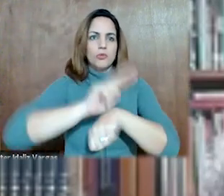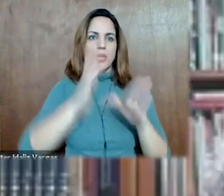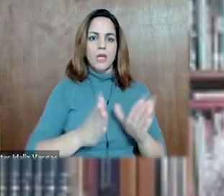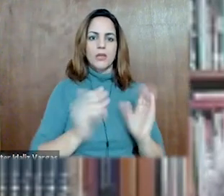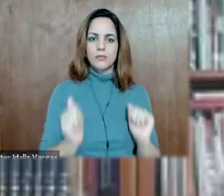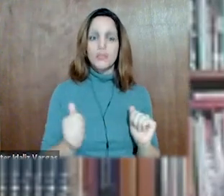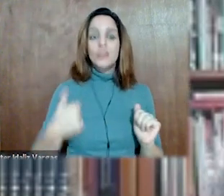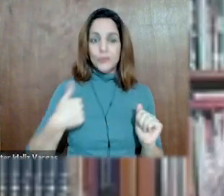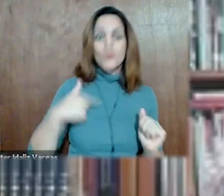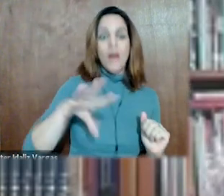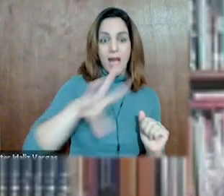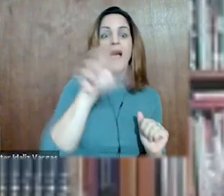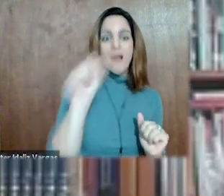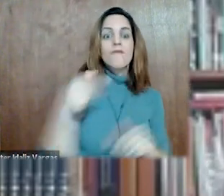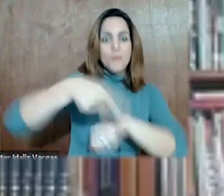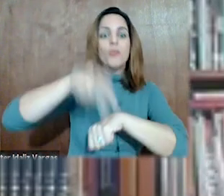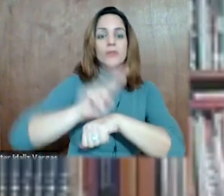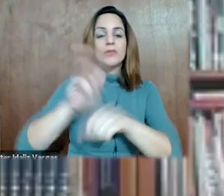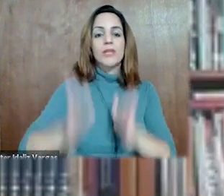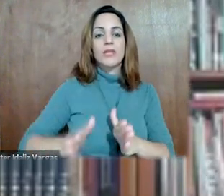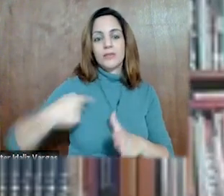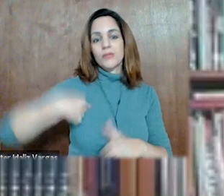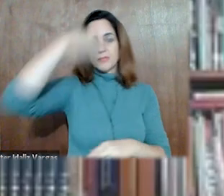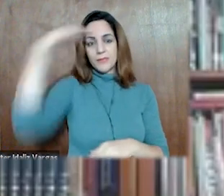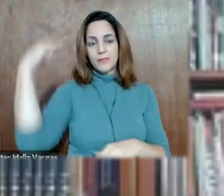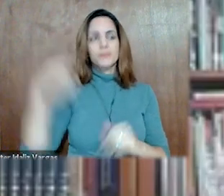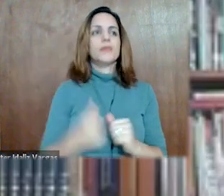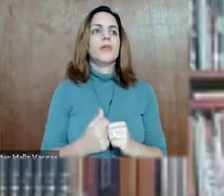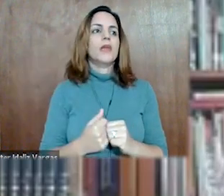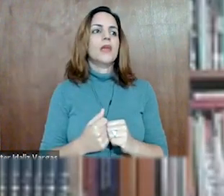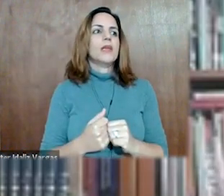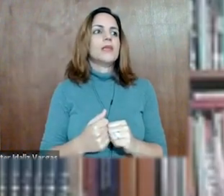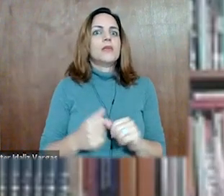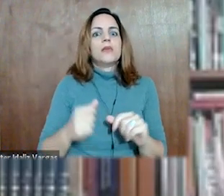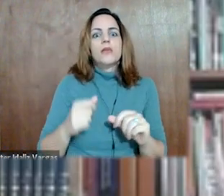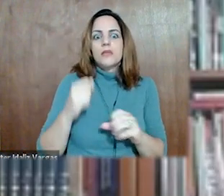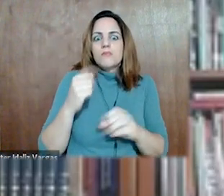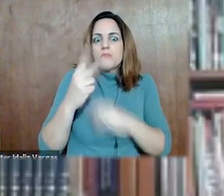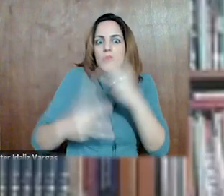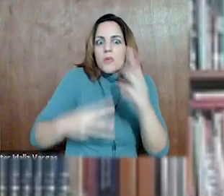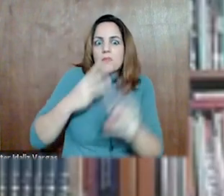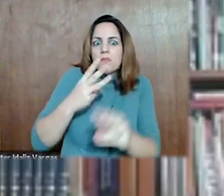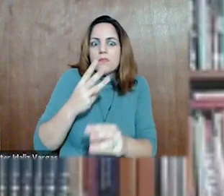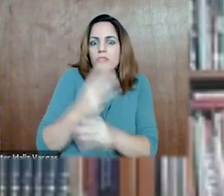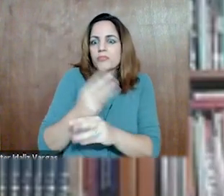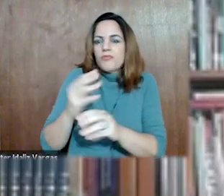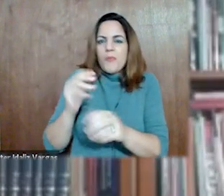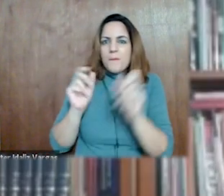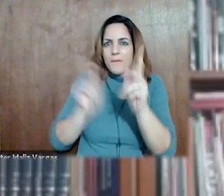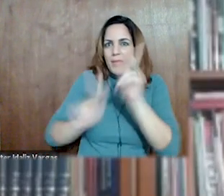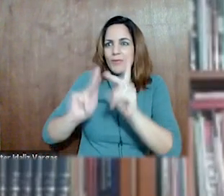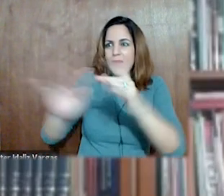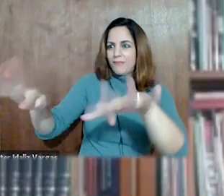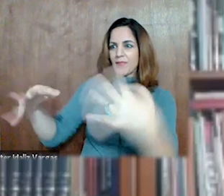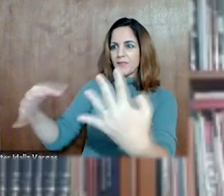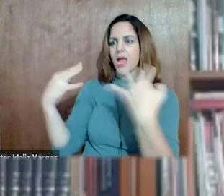soy afropuertorriqueña, evidentemente una mujer negra, y estoy hablando de todo el mundo que a lo largo de lo que yo fui